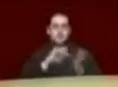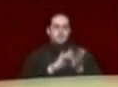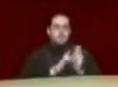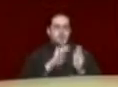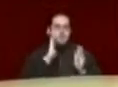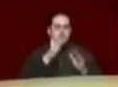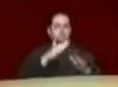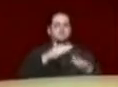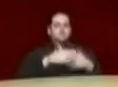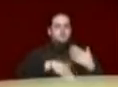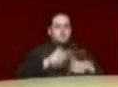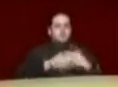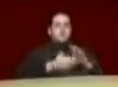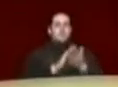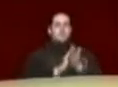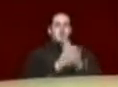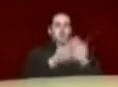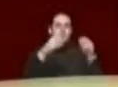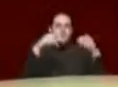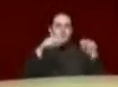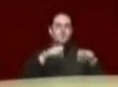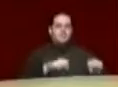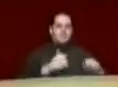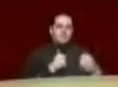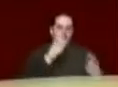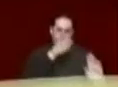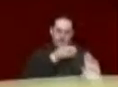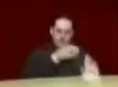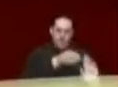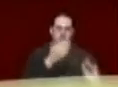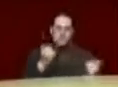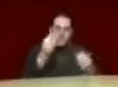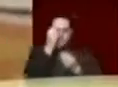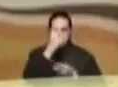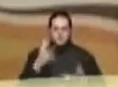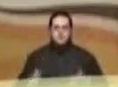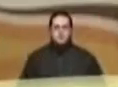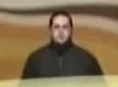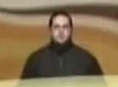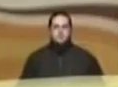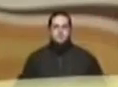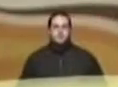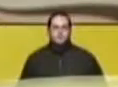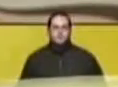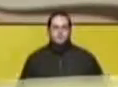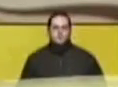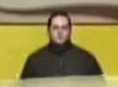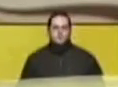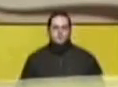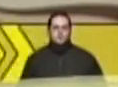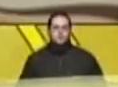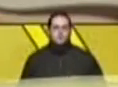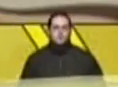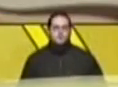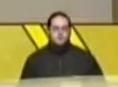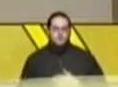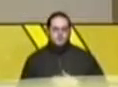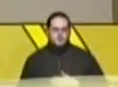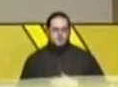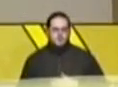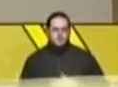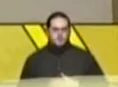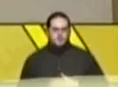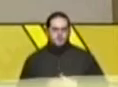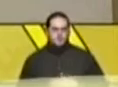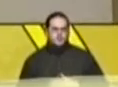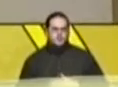Pero con trato preferencial, la historia a continuación. Mida sostiene que el propuesto cambio contempla que los domingos entre